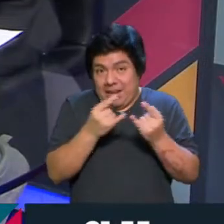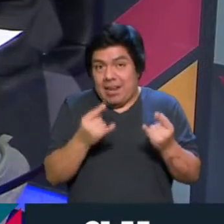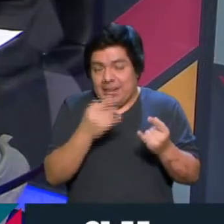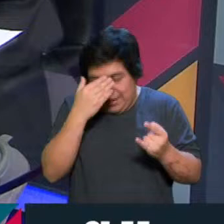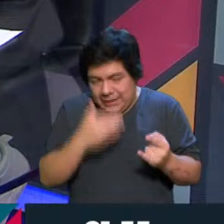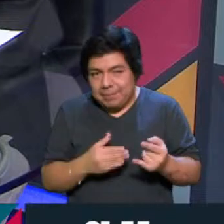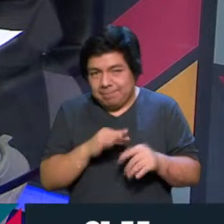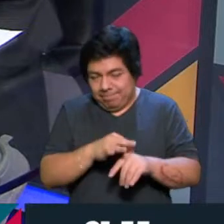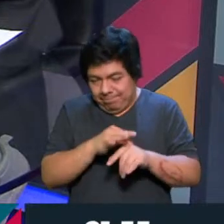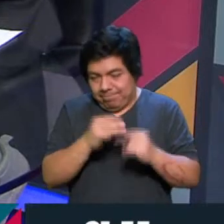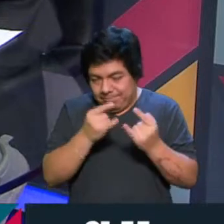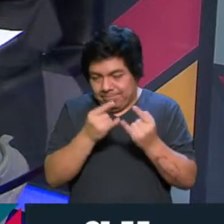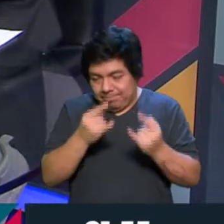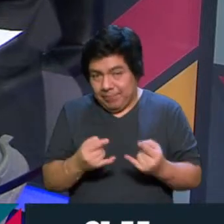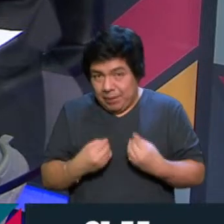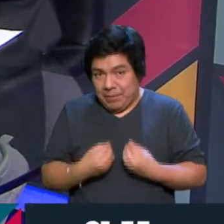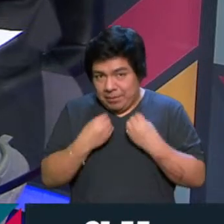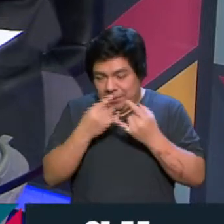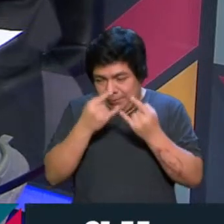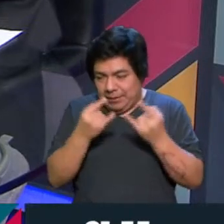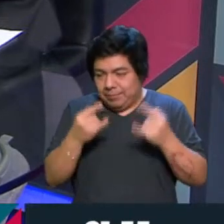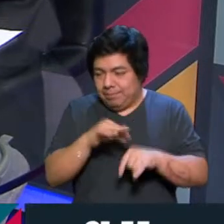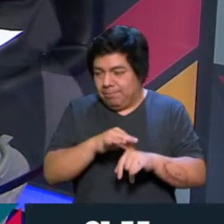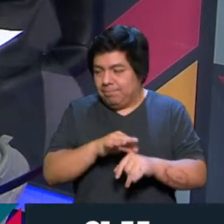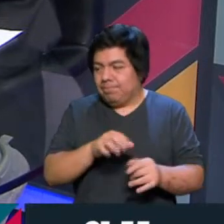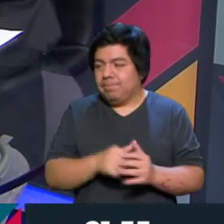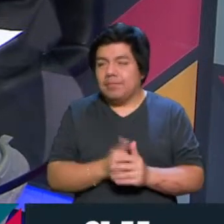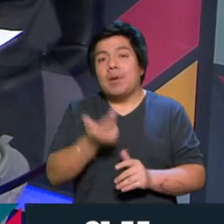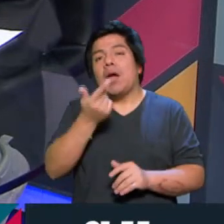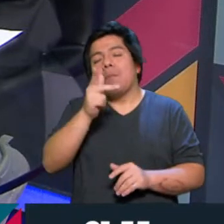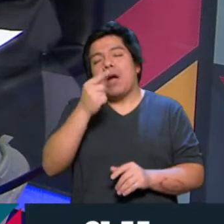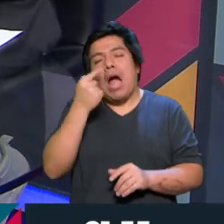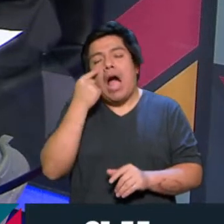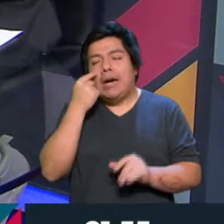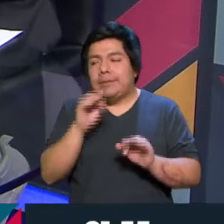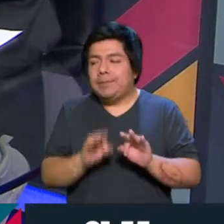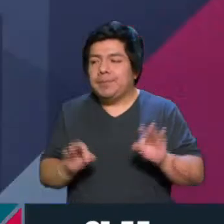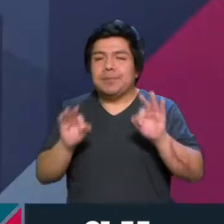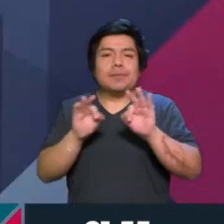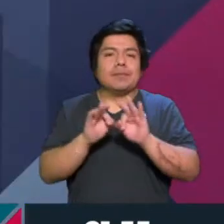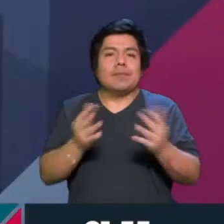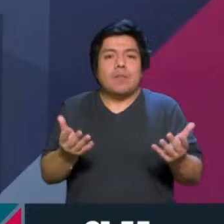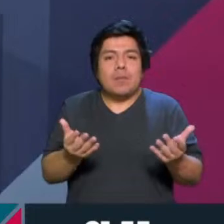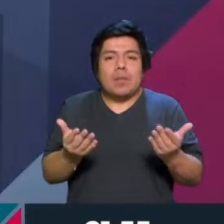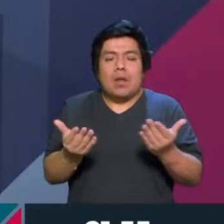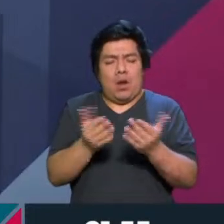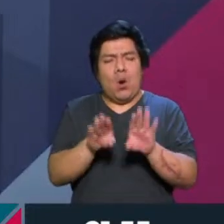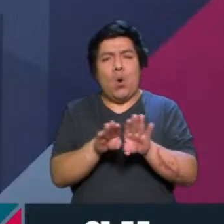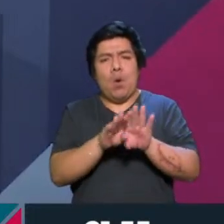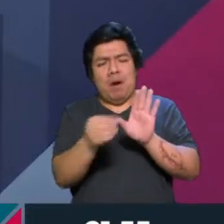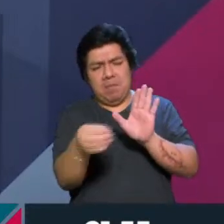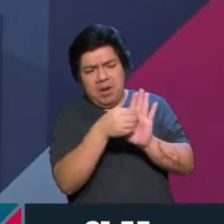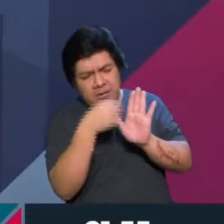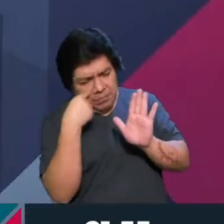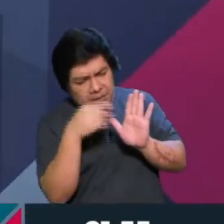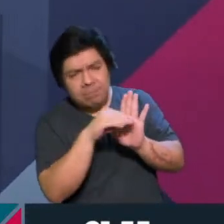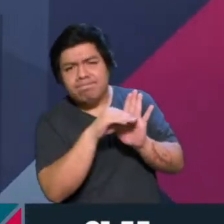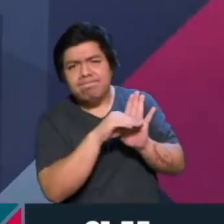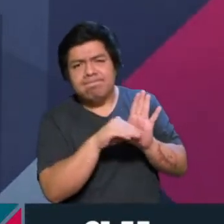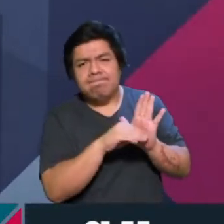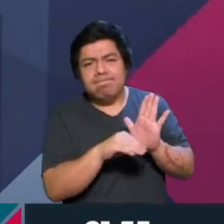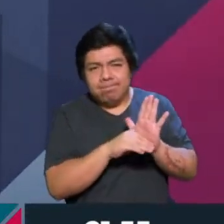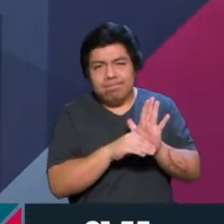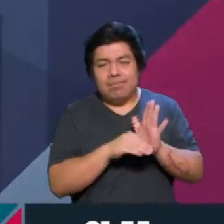de la vida real, claro, es una historia de la vida real. Ahora, lo interesante es cómo está recreada por